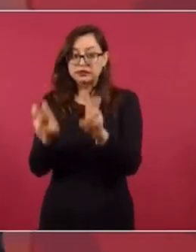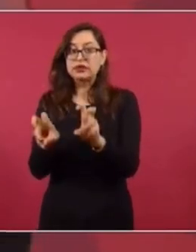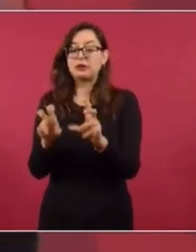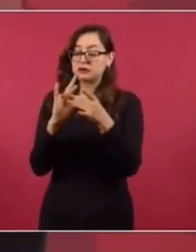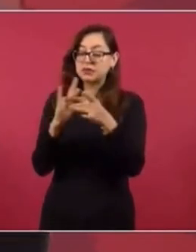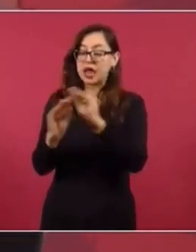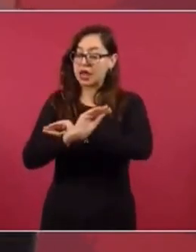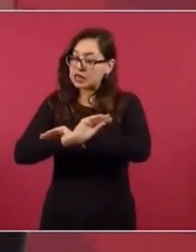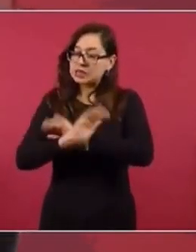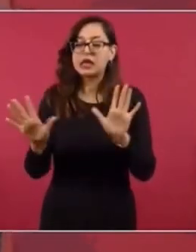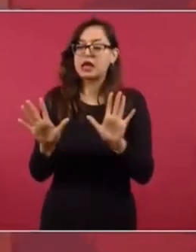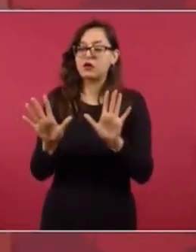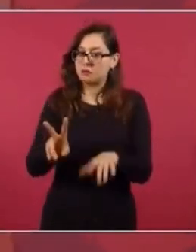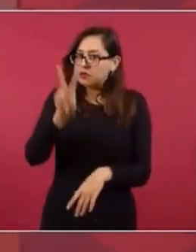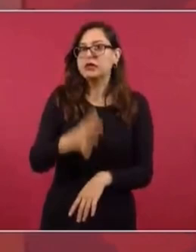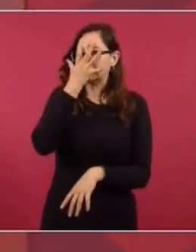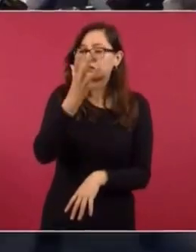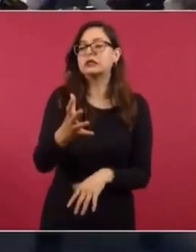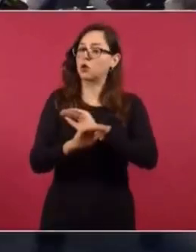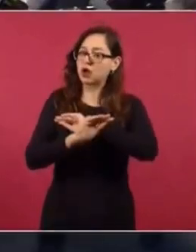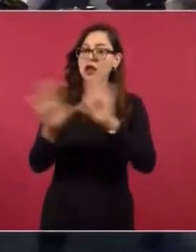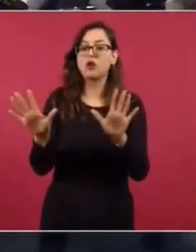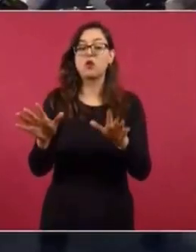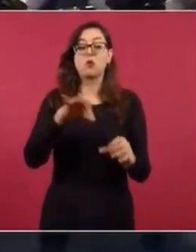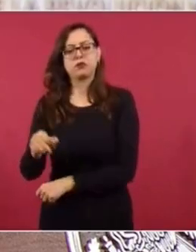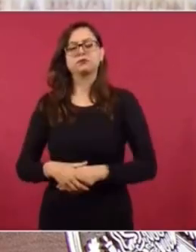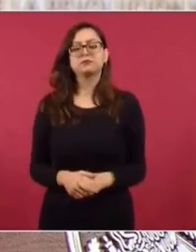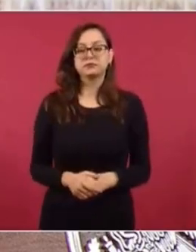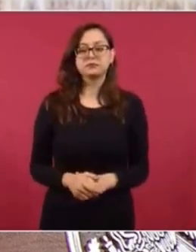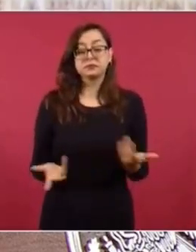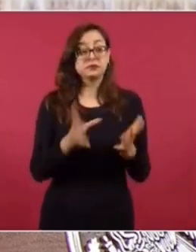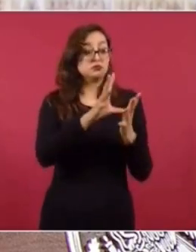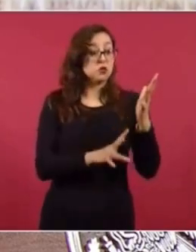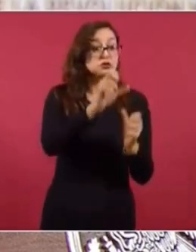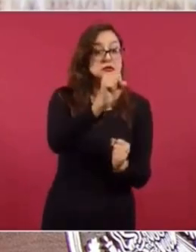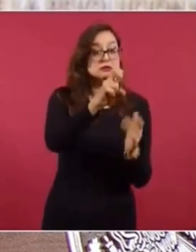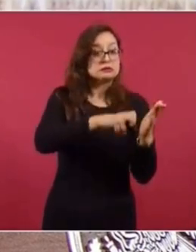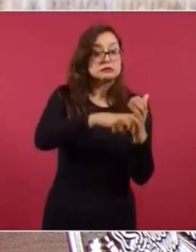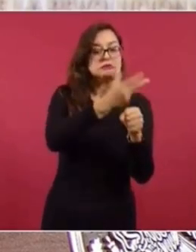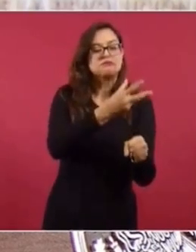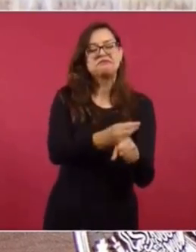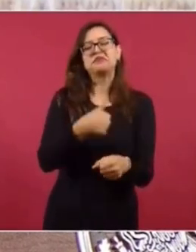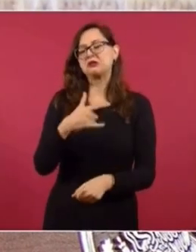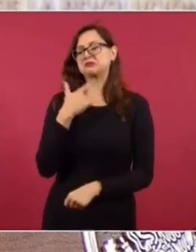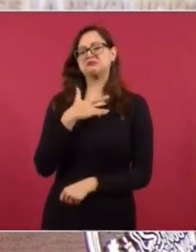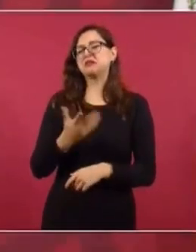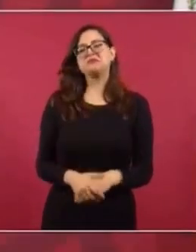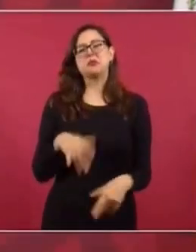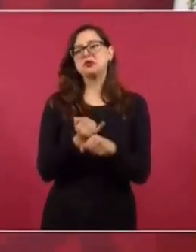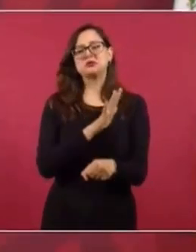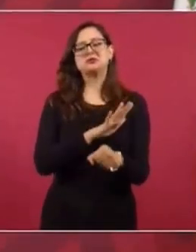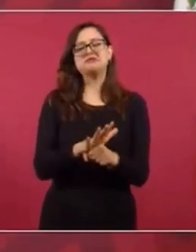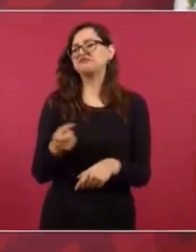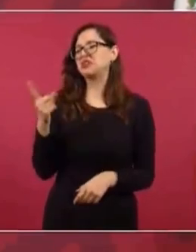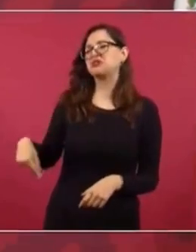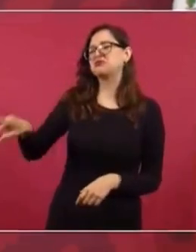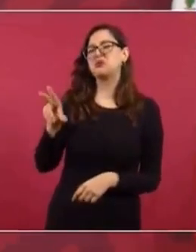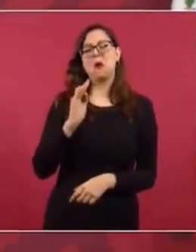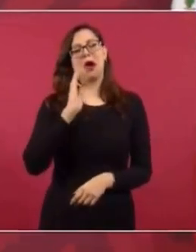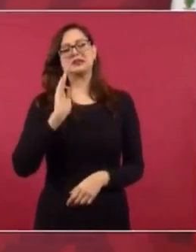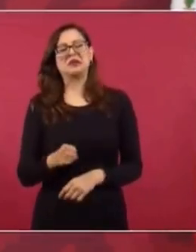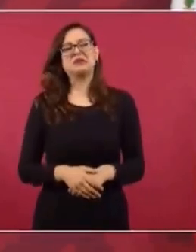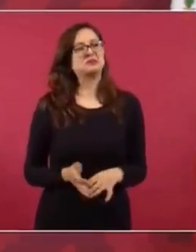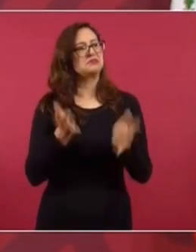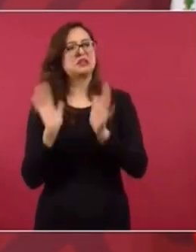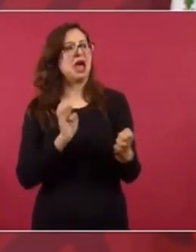pero de manera terminante, la compra del voto. Lo de la Constitución, ya engañaron